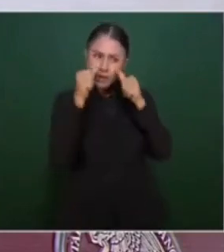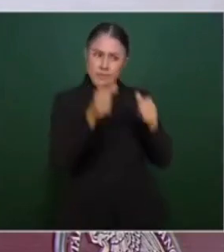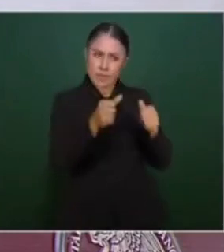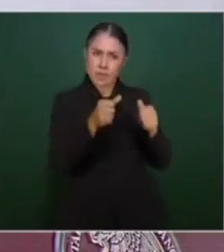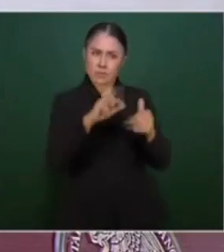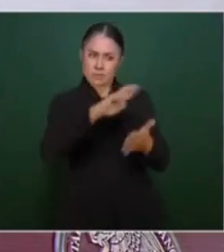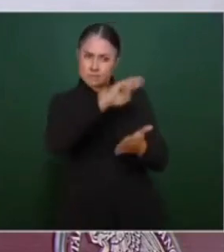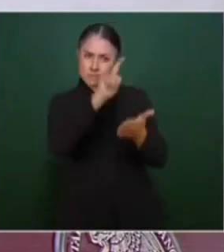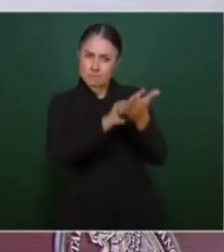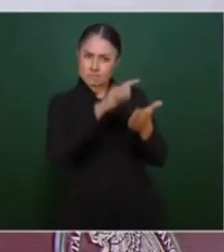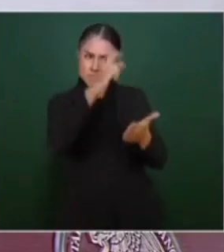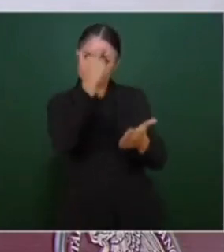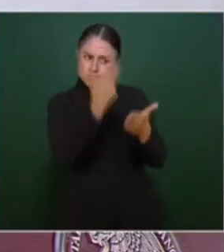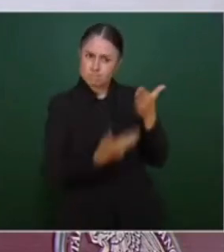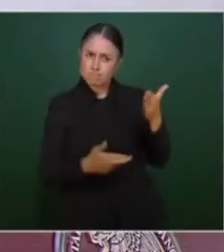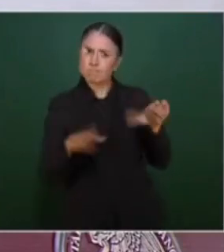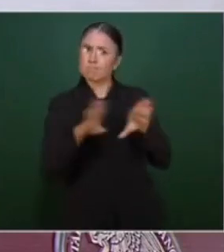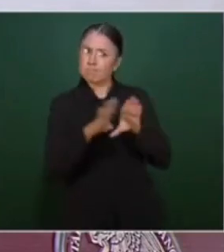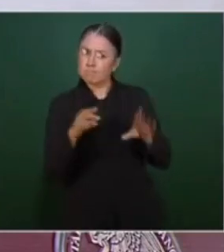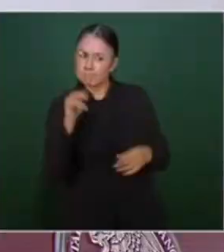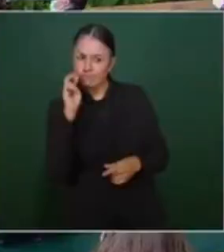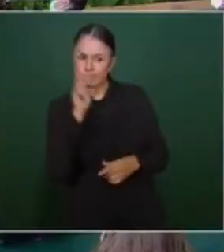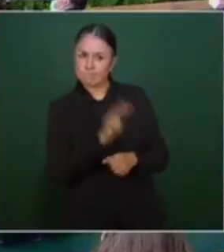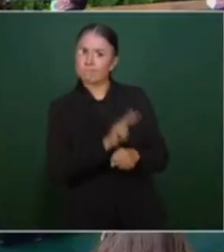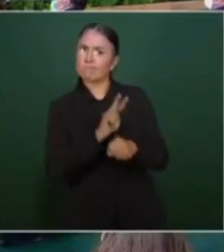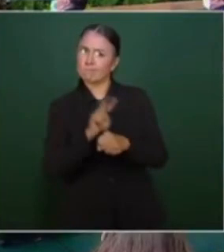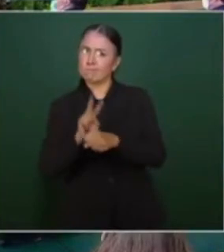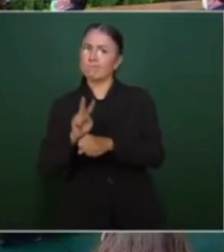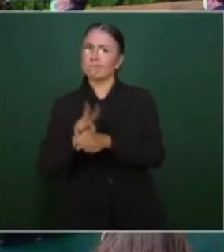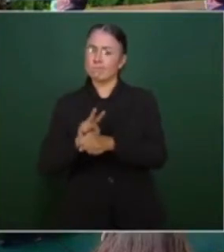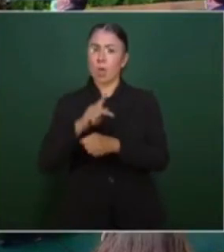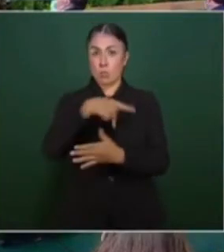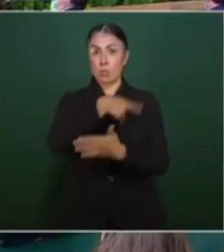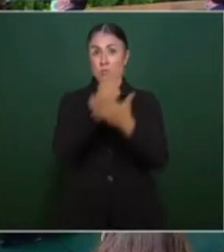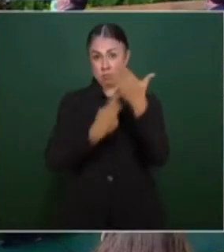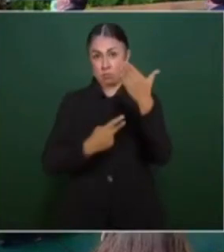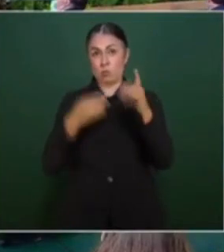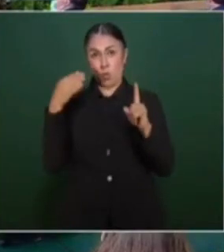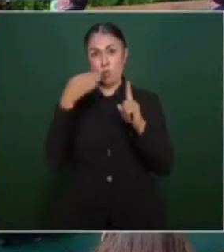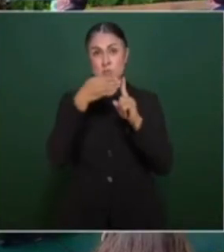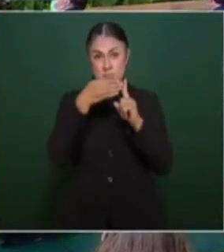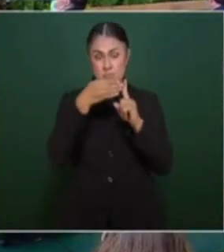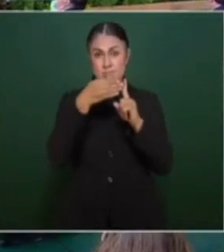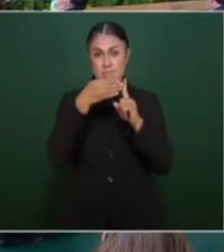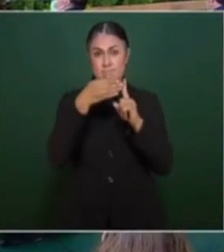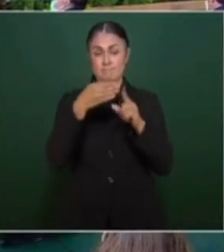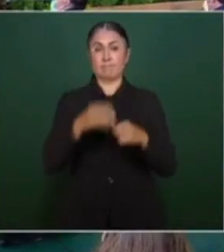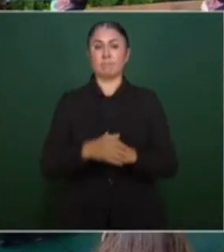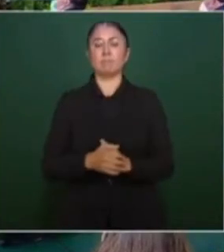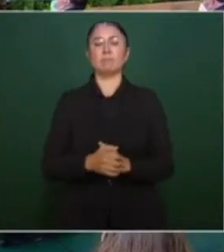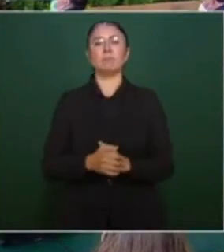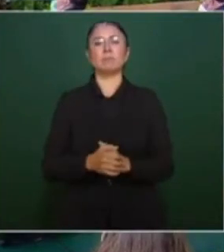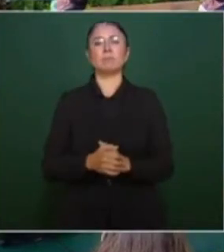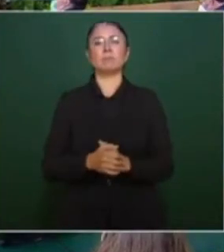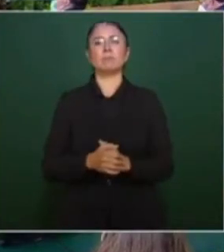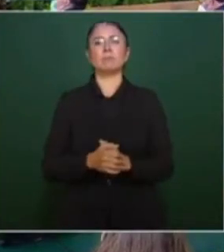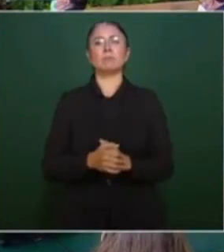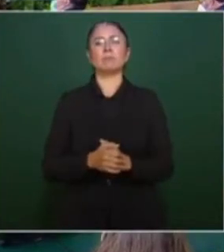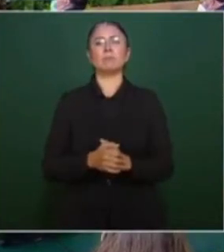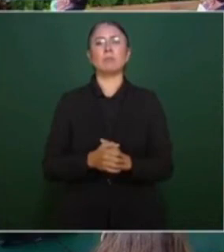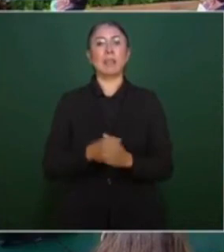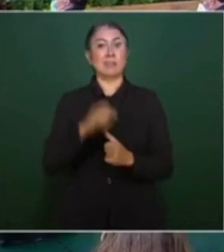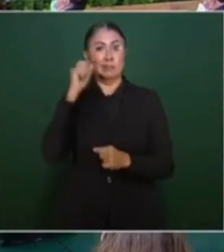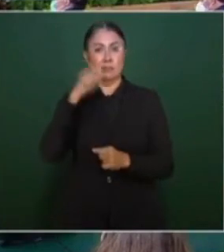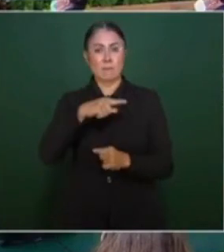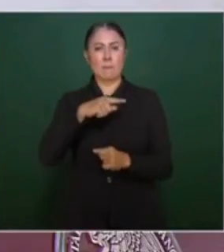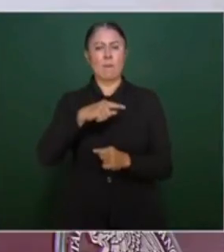otra de los objetivos que cubren estos programas. En cuanto a la construcción de bancos